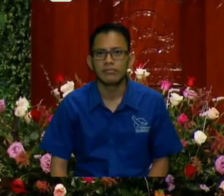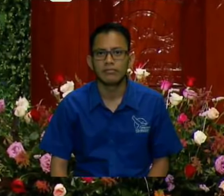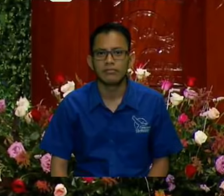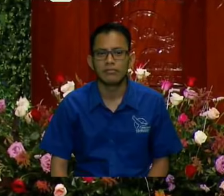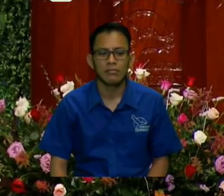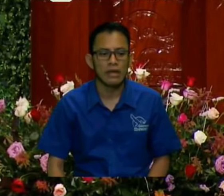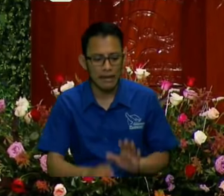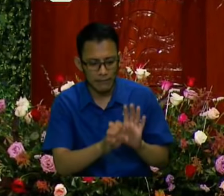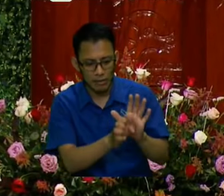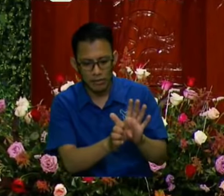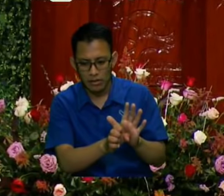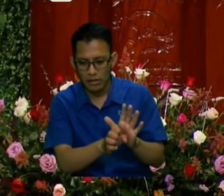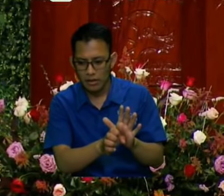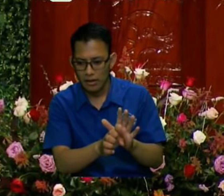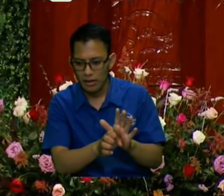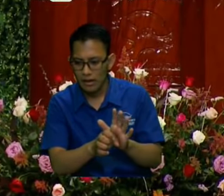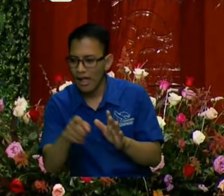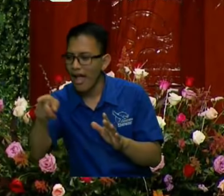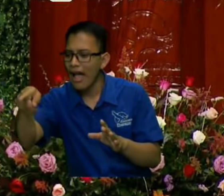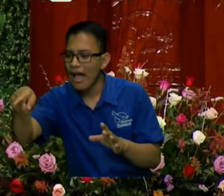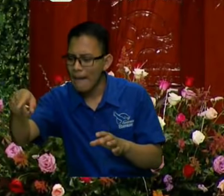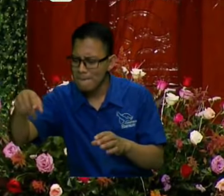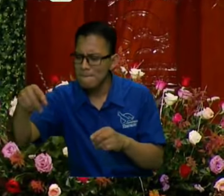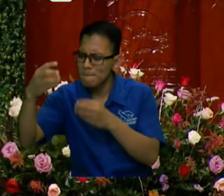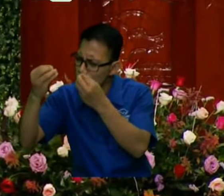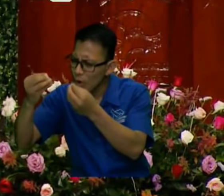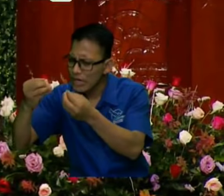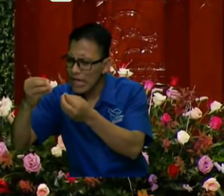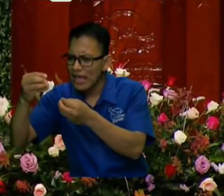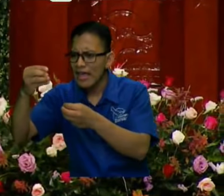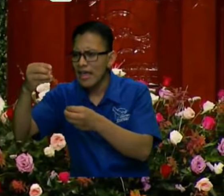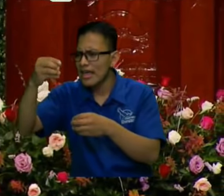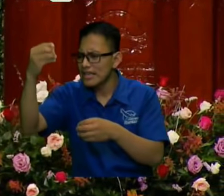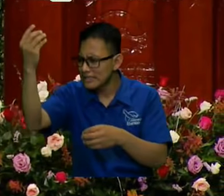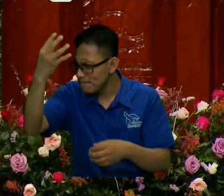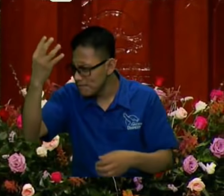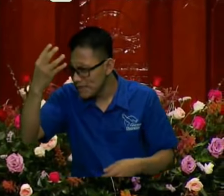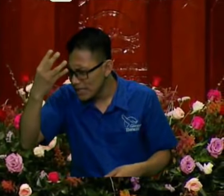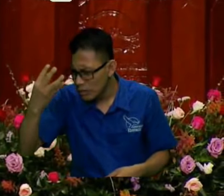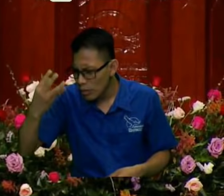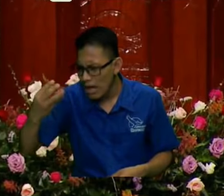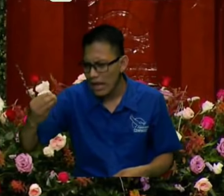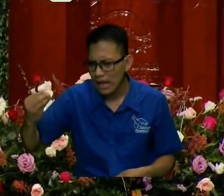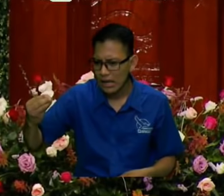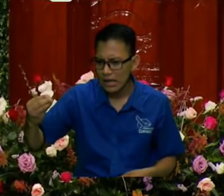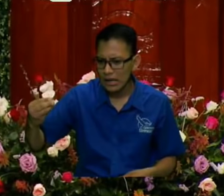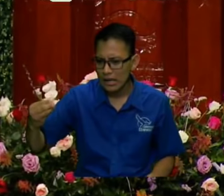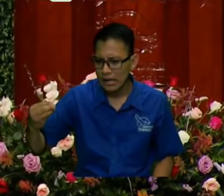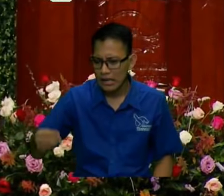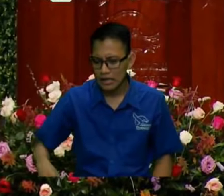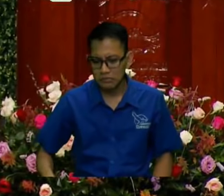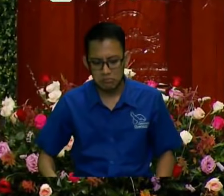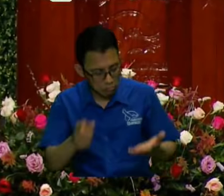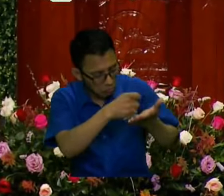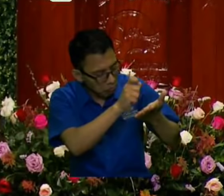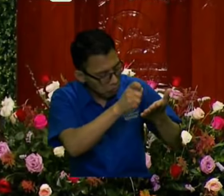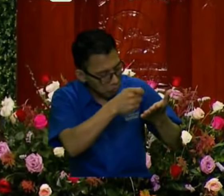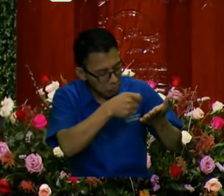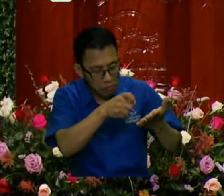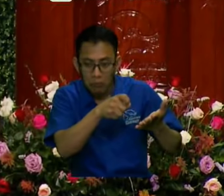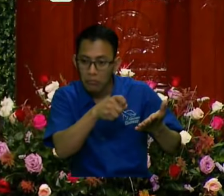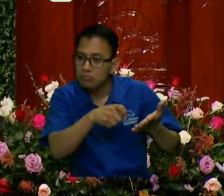espiritual. Voy a poner al que se graduó en la universidad, pues de